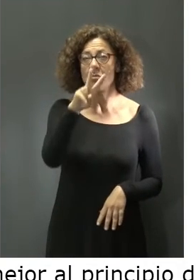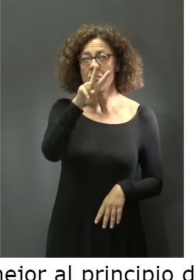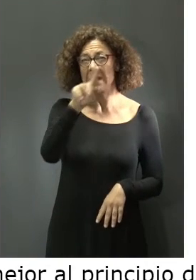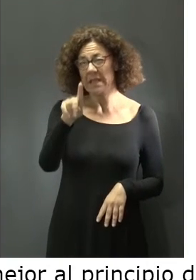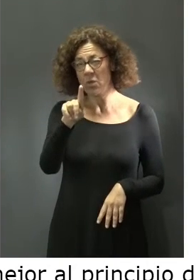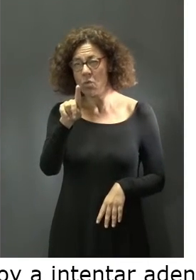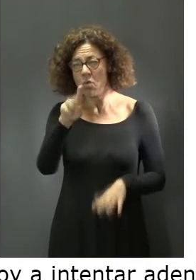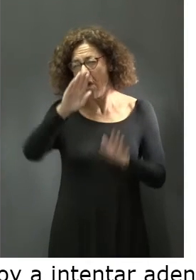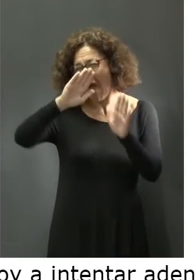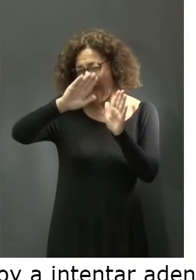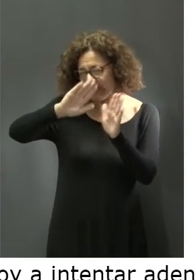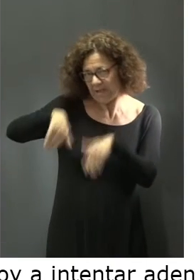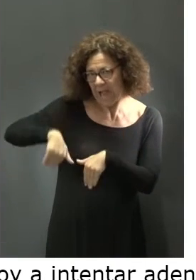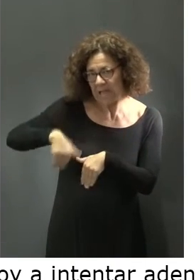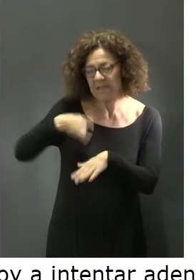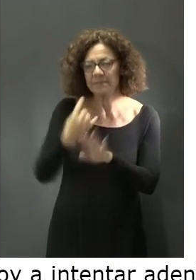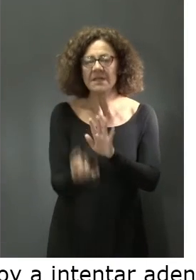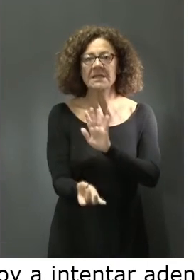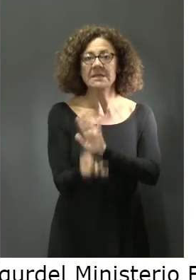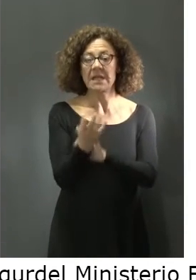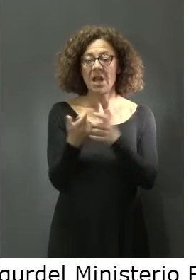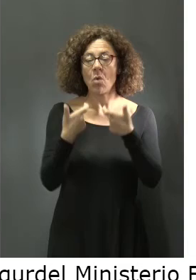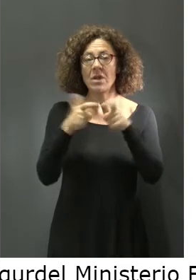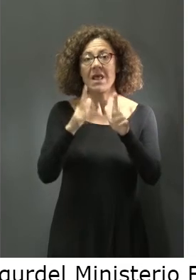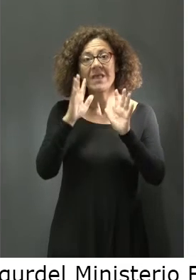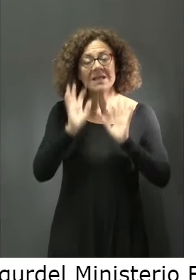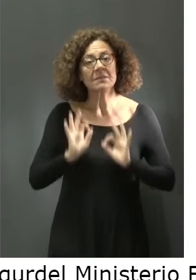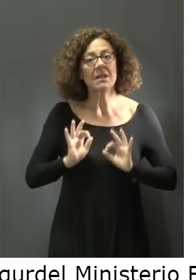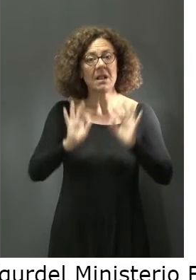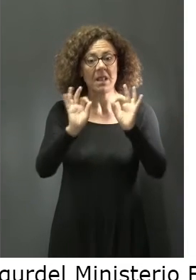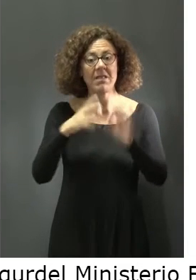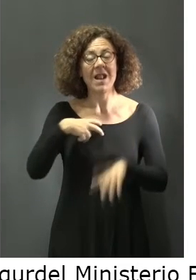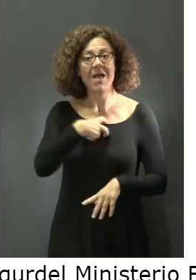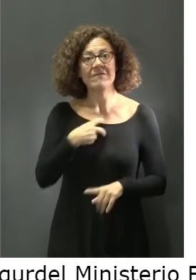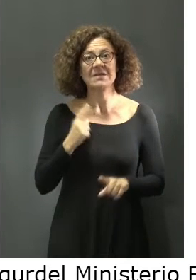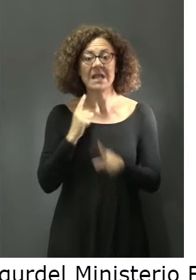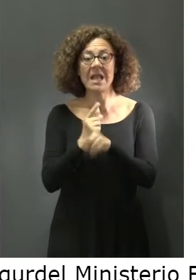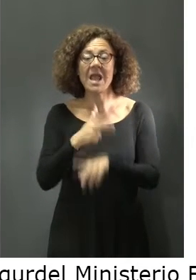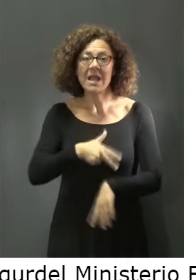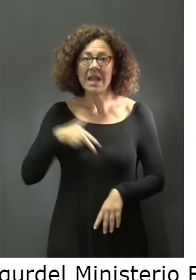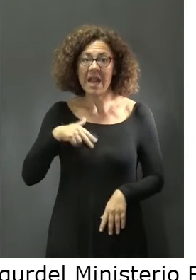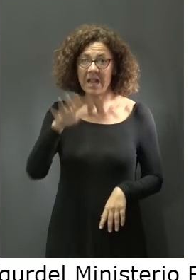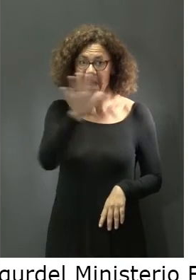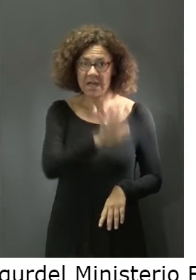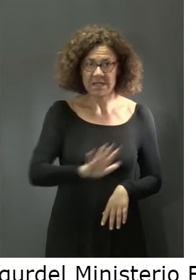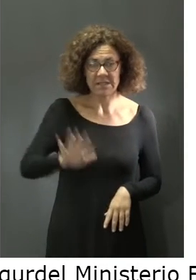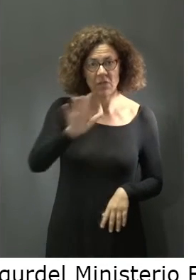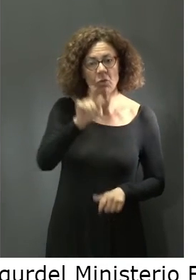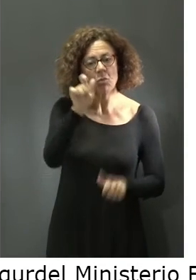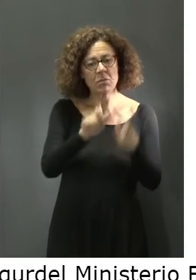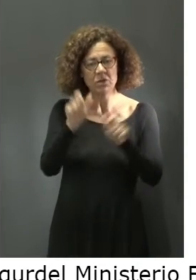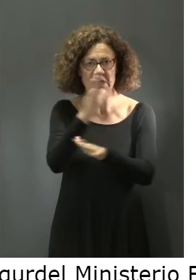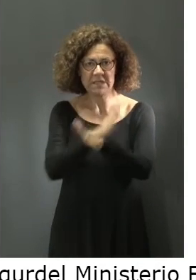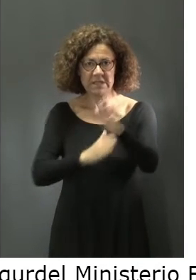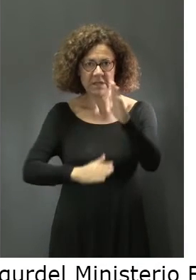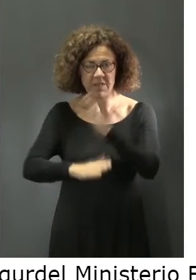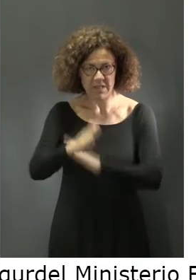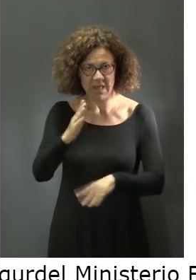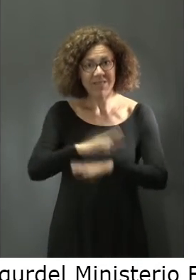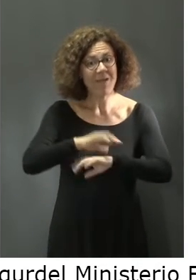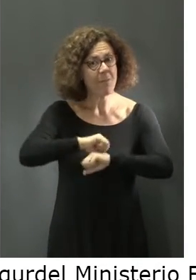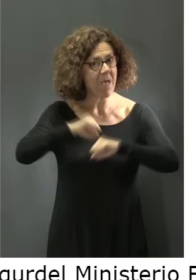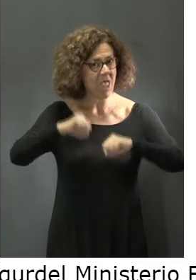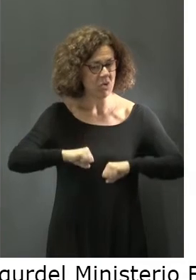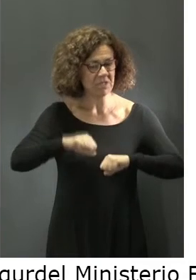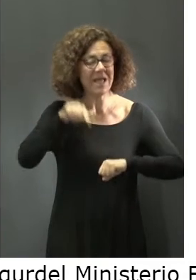a finales, se crea la unidad especializada de la Fiscalía General del Estado en personas con discapacidad y mayores.